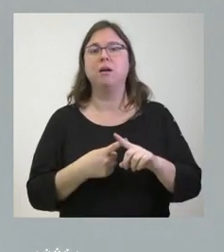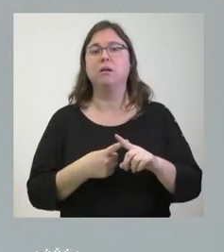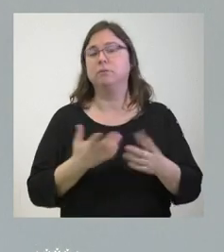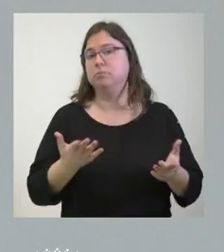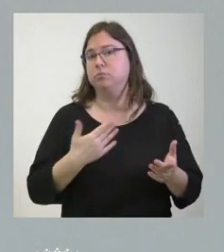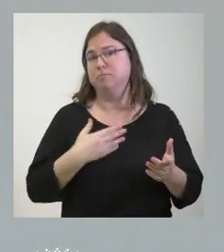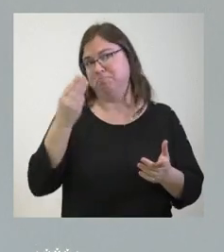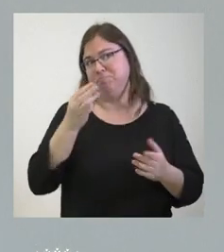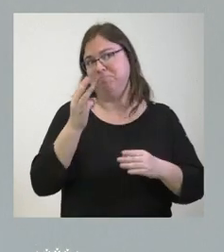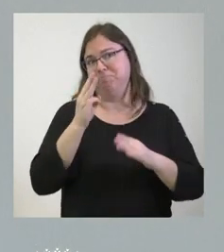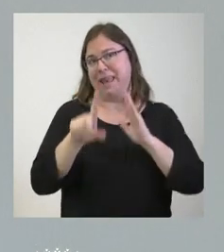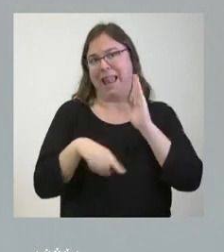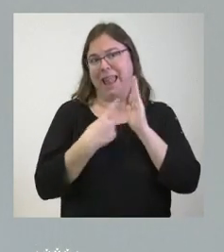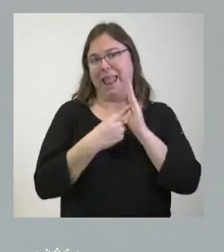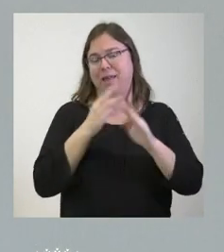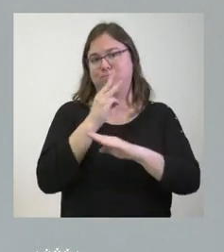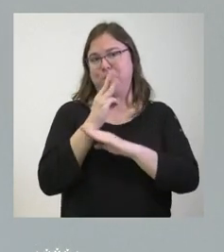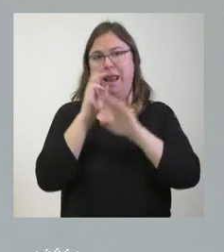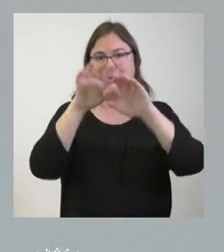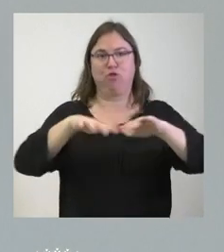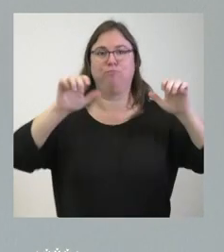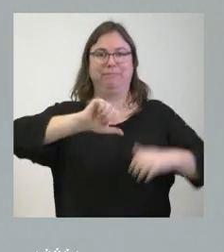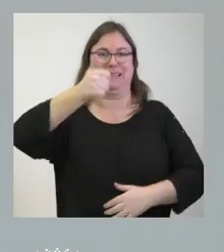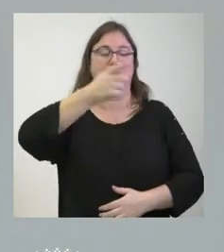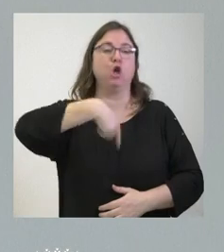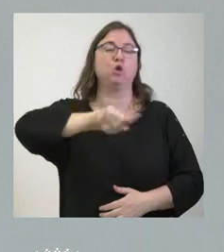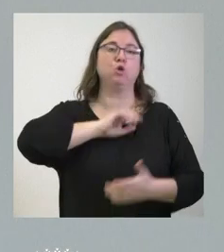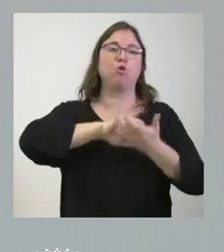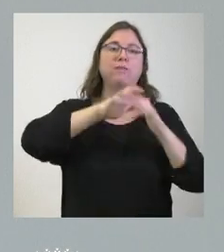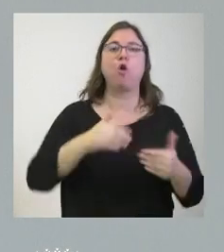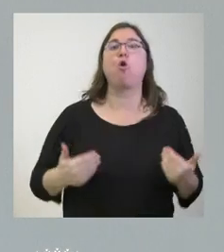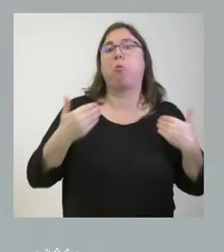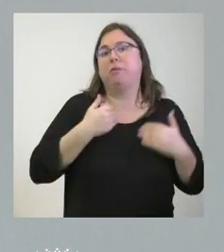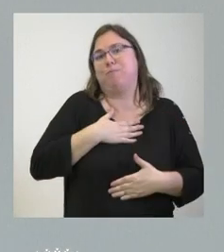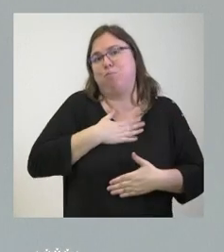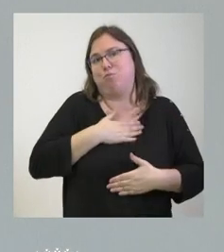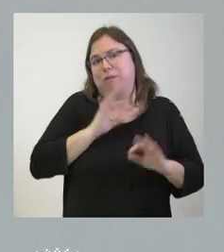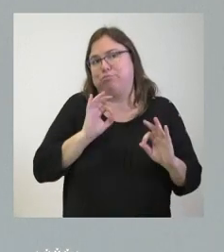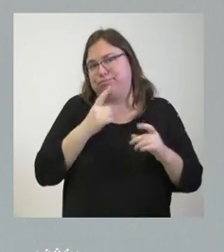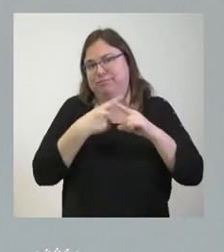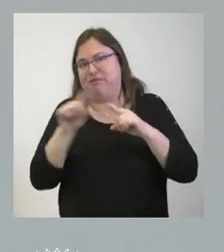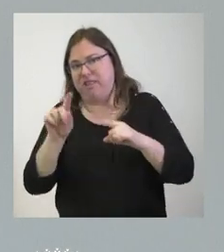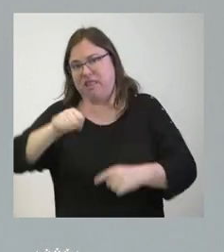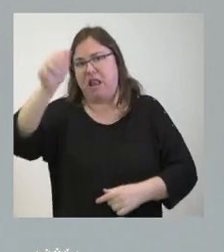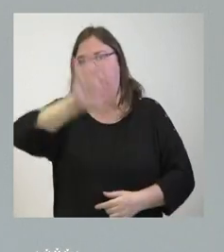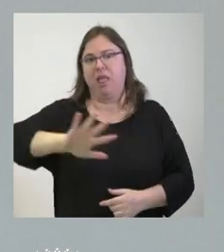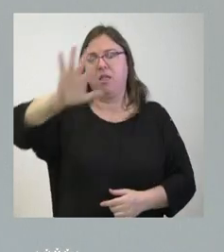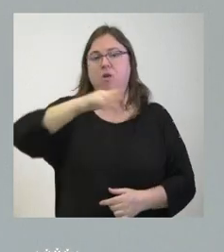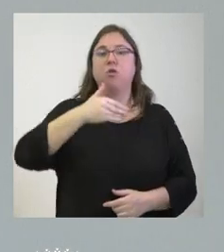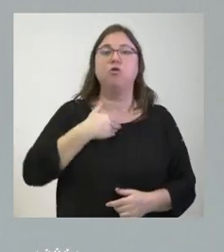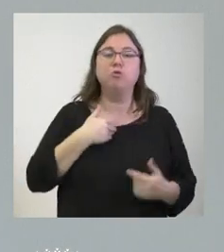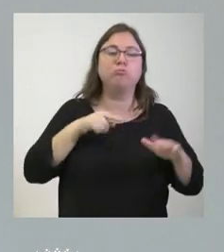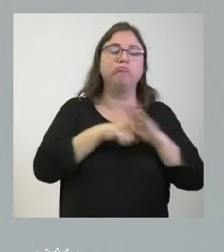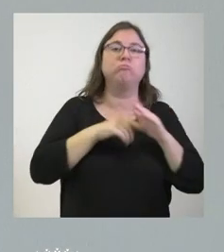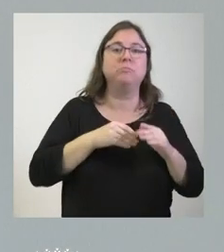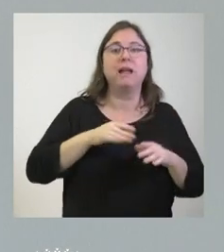Parlamento nacional que regula esta materia y que nosotros tenemos en Castilla y León las competencias que tenemos y son los que son los objetos de nuestra actuación